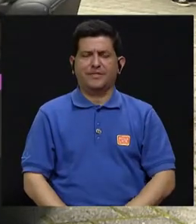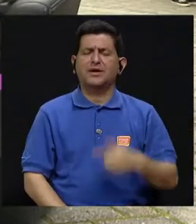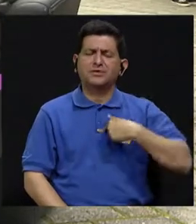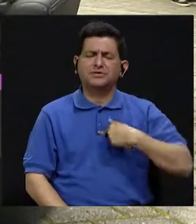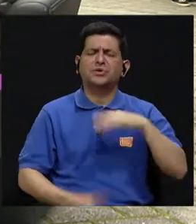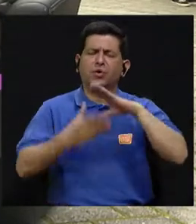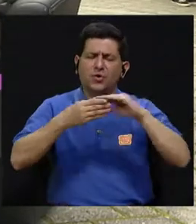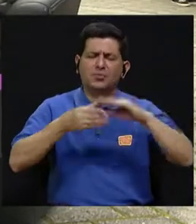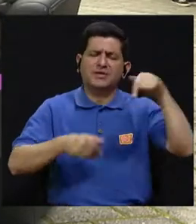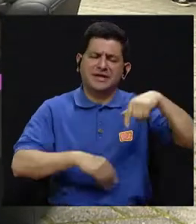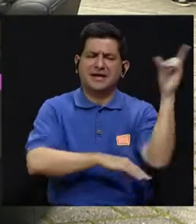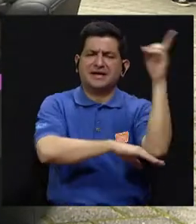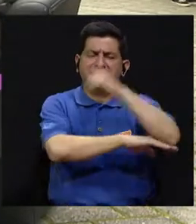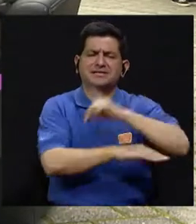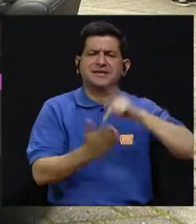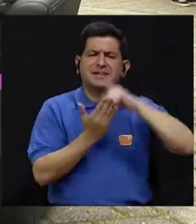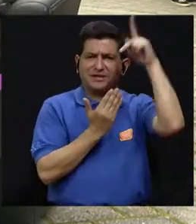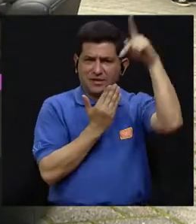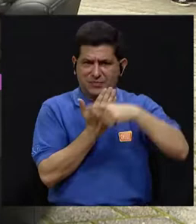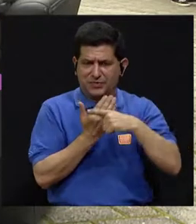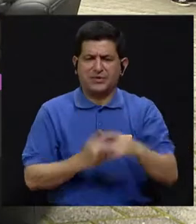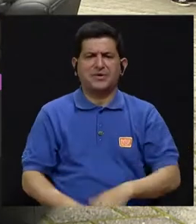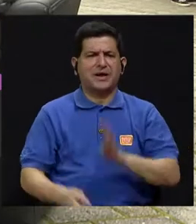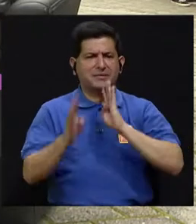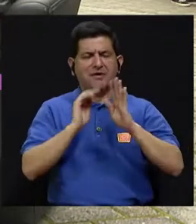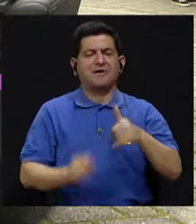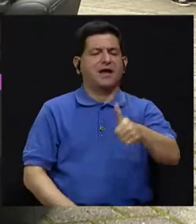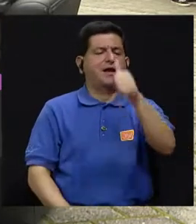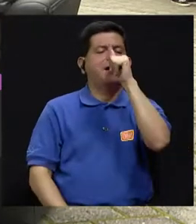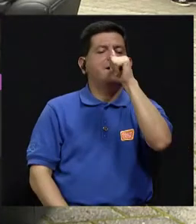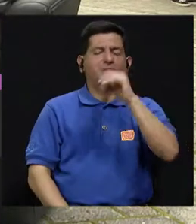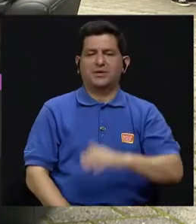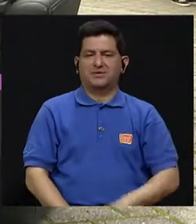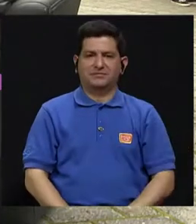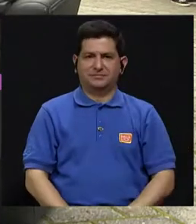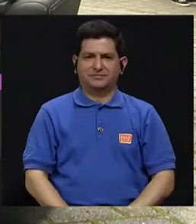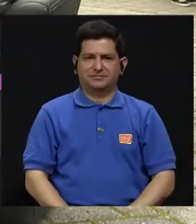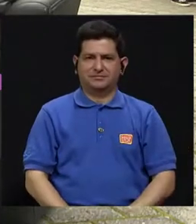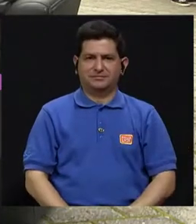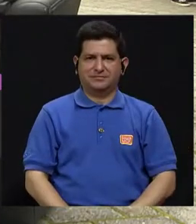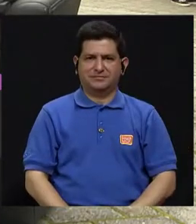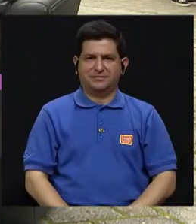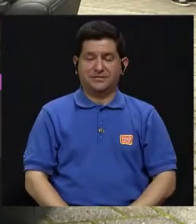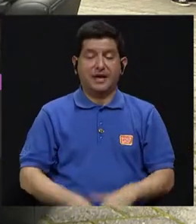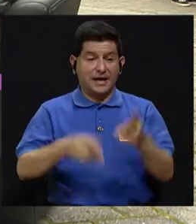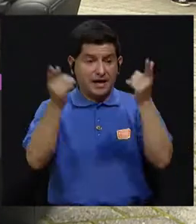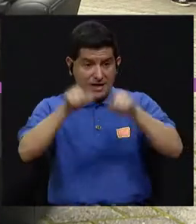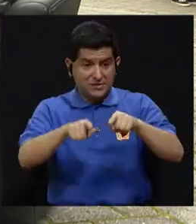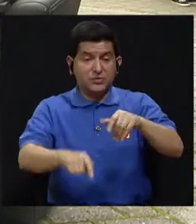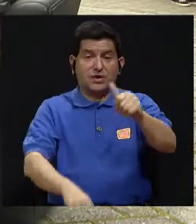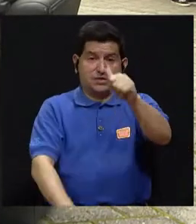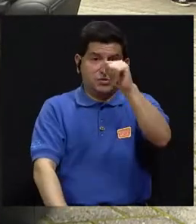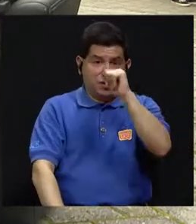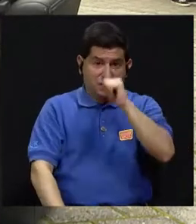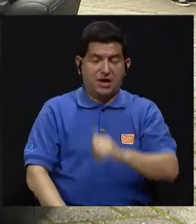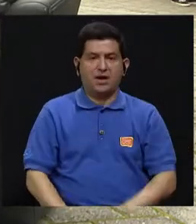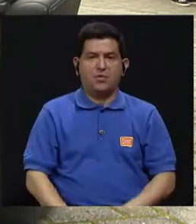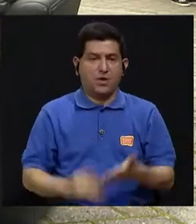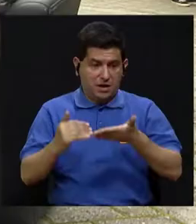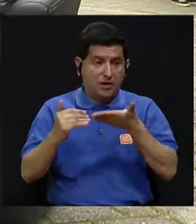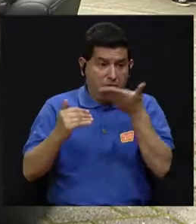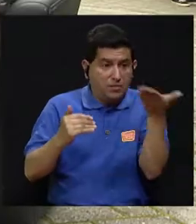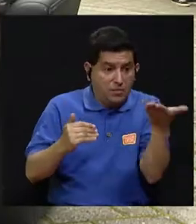Sí quería comentarles que el día de hoy en nuestro programa pues vamos a hablar del agua. Y es que es un hecho que el agua,